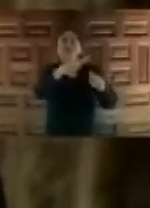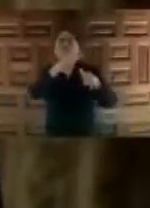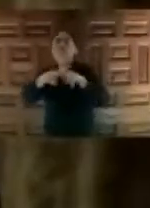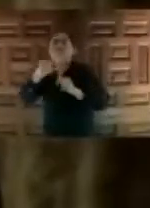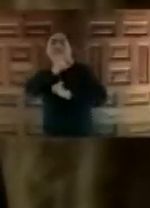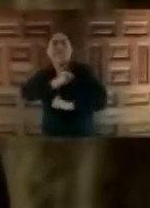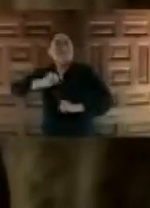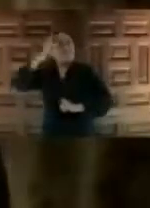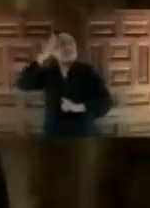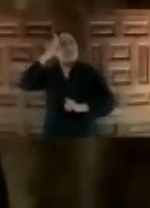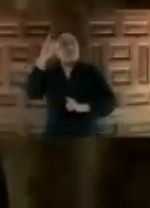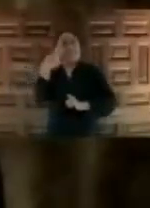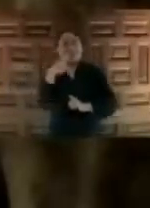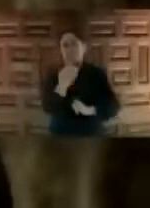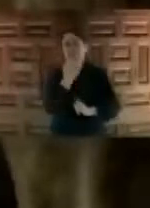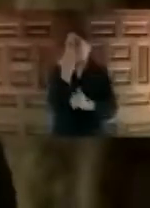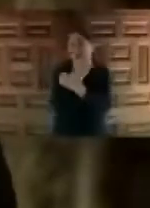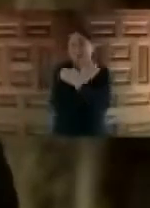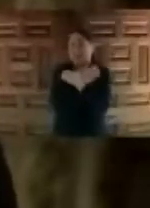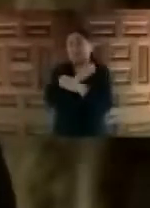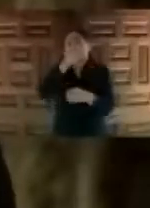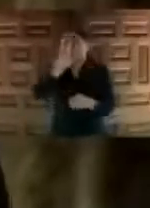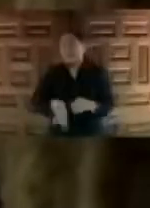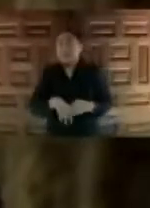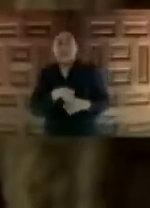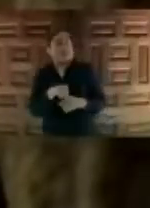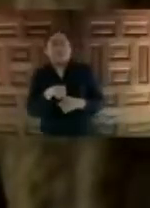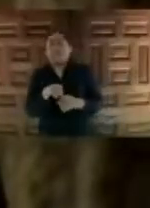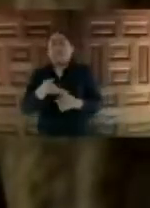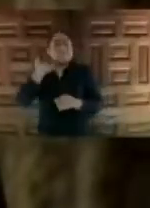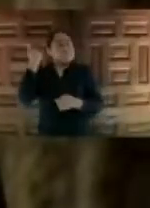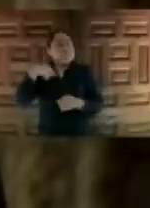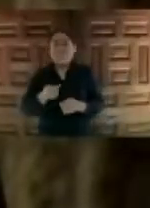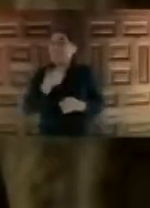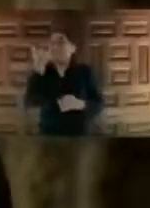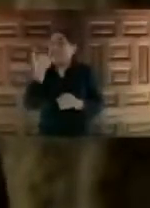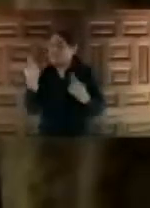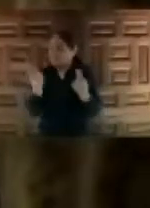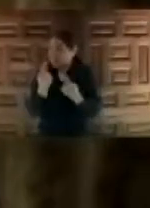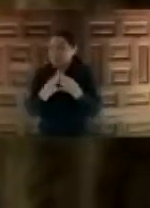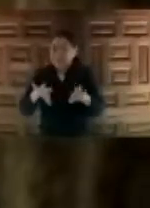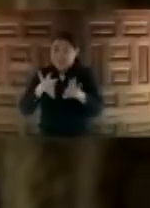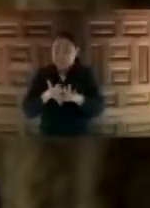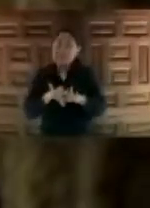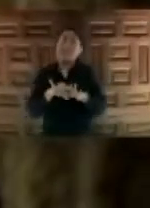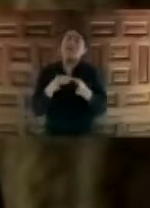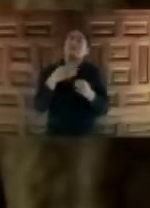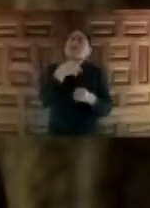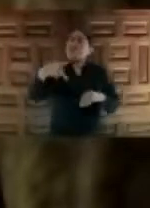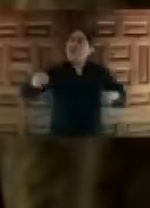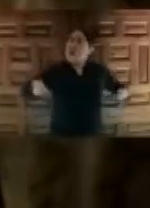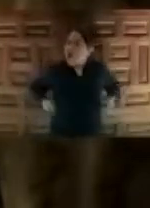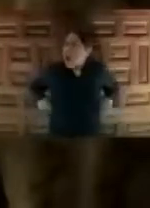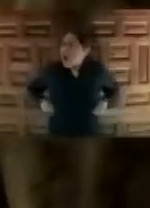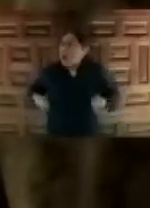autoridad educativa. Sin duda, es un ejercicio inusitado, no me queda ninguna duda en ello, por su propia composición